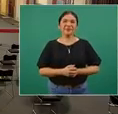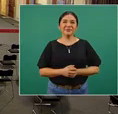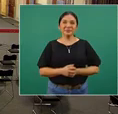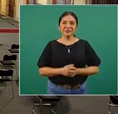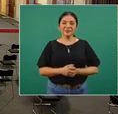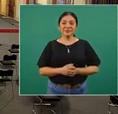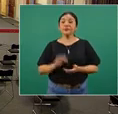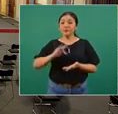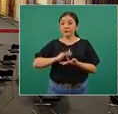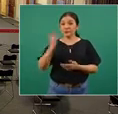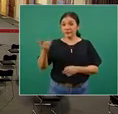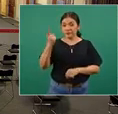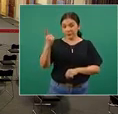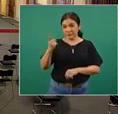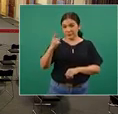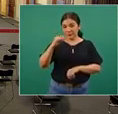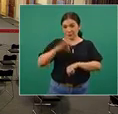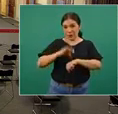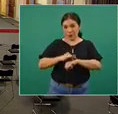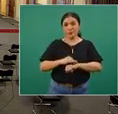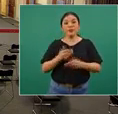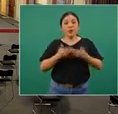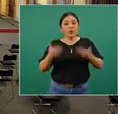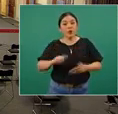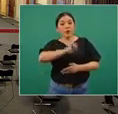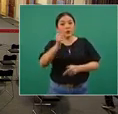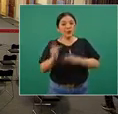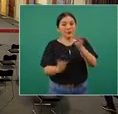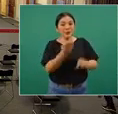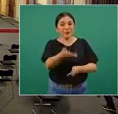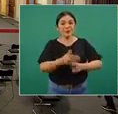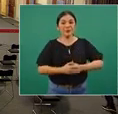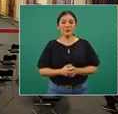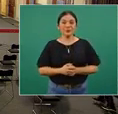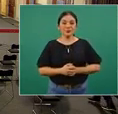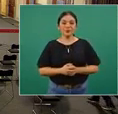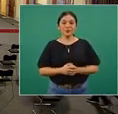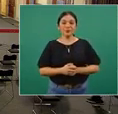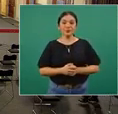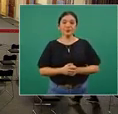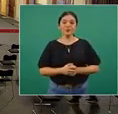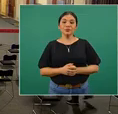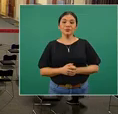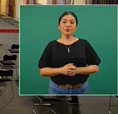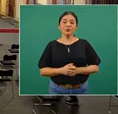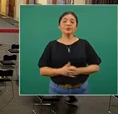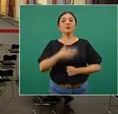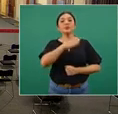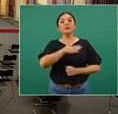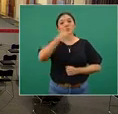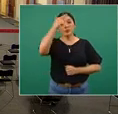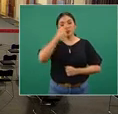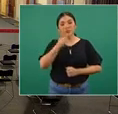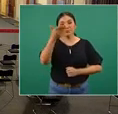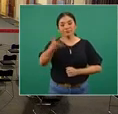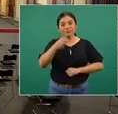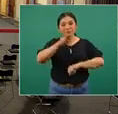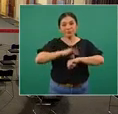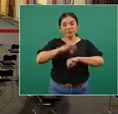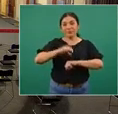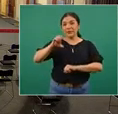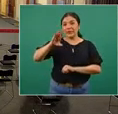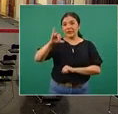Muchísimas gracias, doctor. Adelante, nuestro compañero. Gracias. Buenas noches, doctor